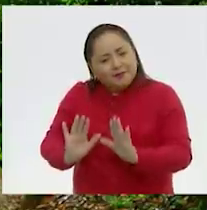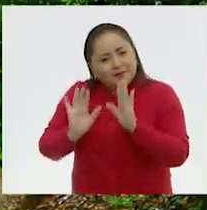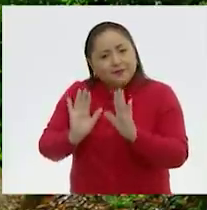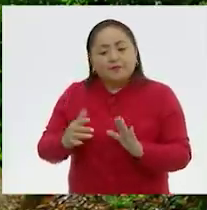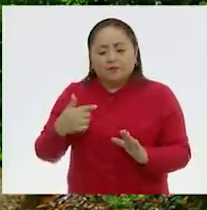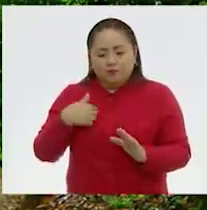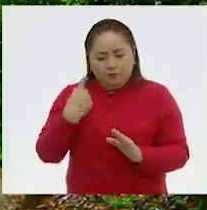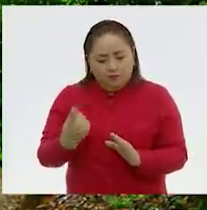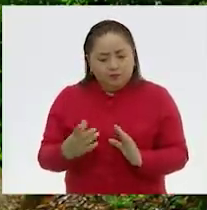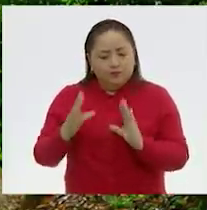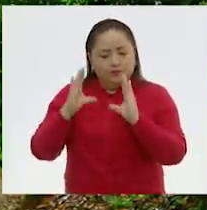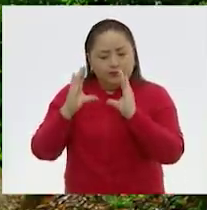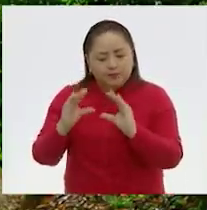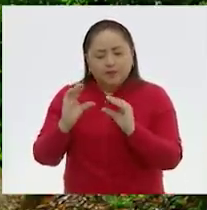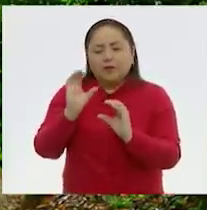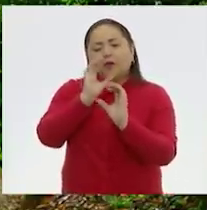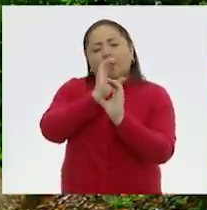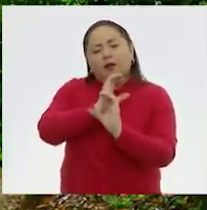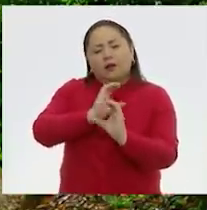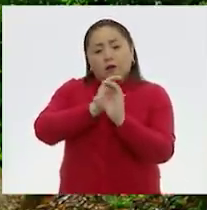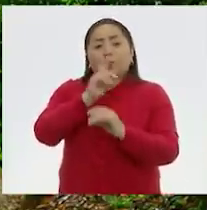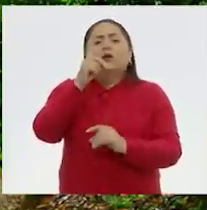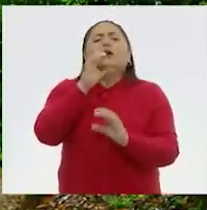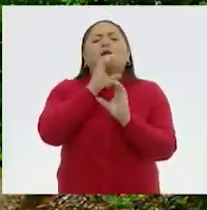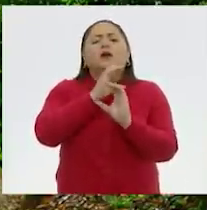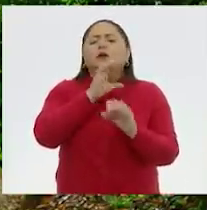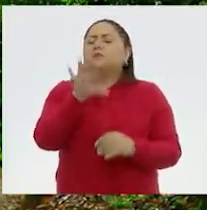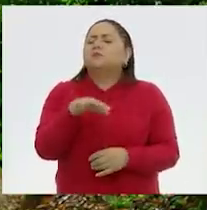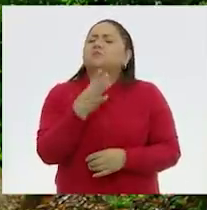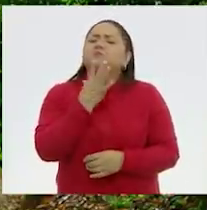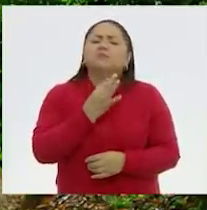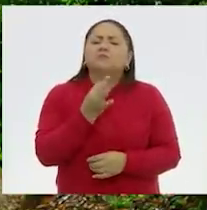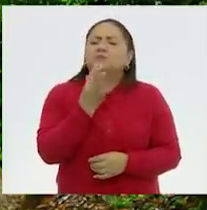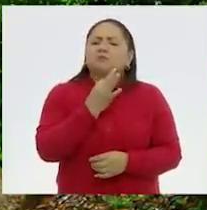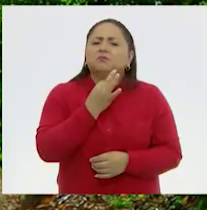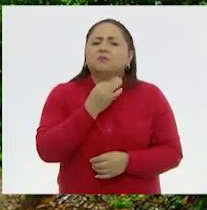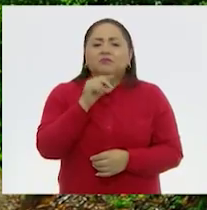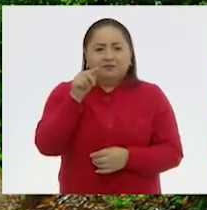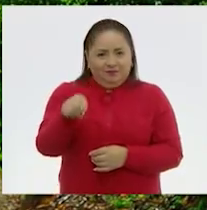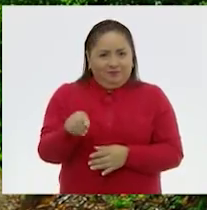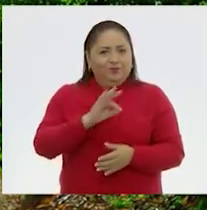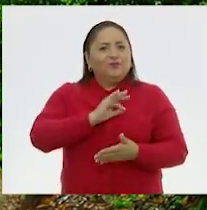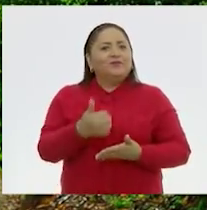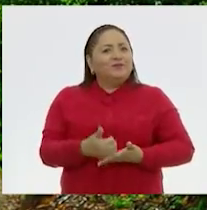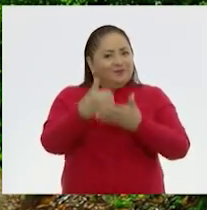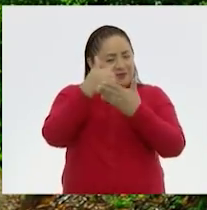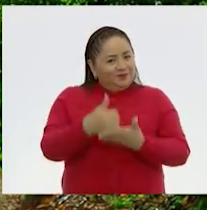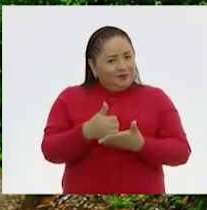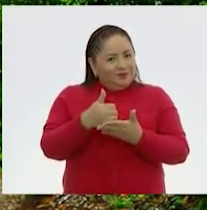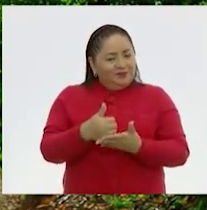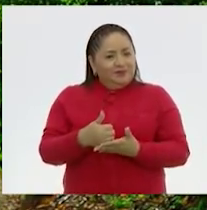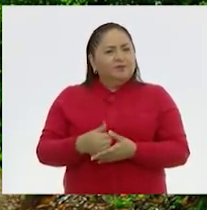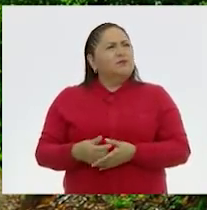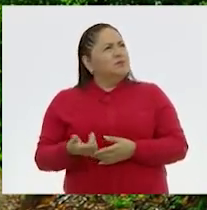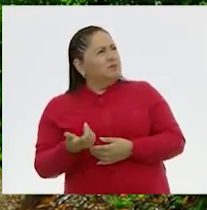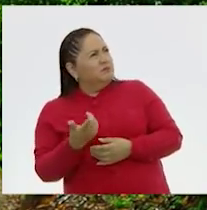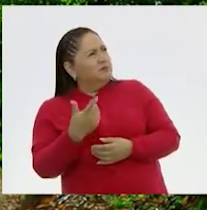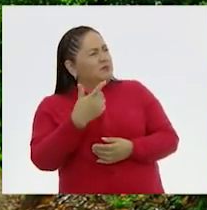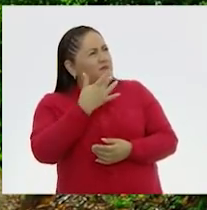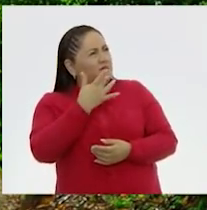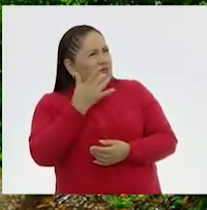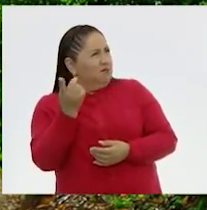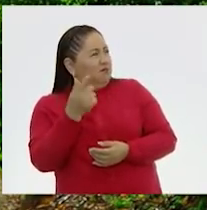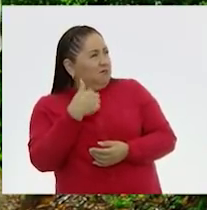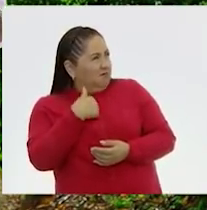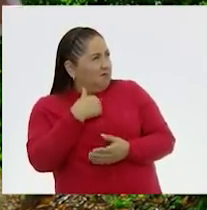Te voy a enseñar una canción. Es una canción muy sencilla que te va a ayudar. ¿Una canción?, dijo el